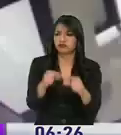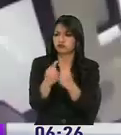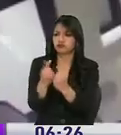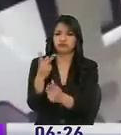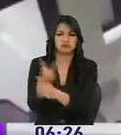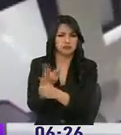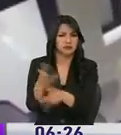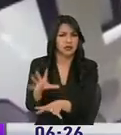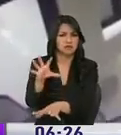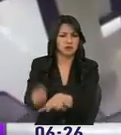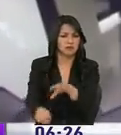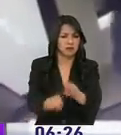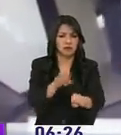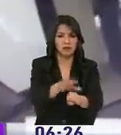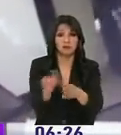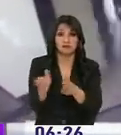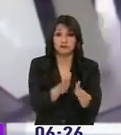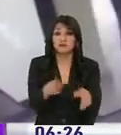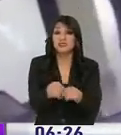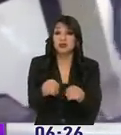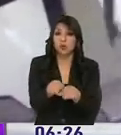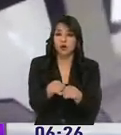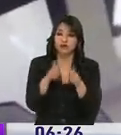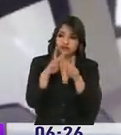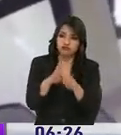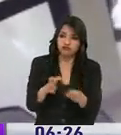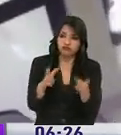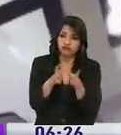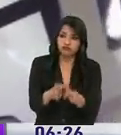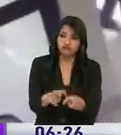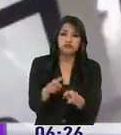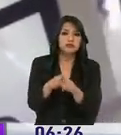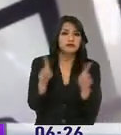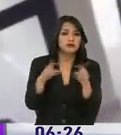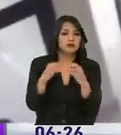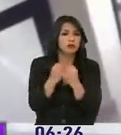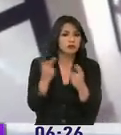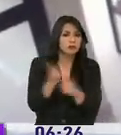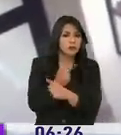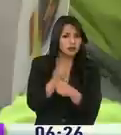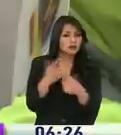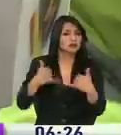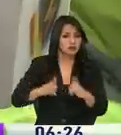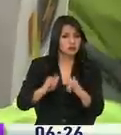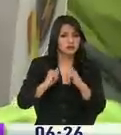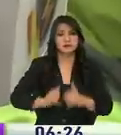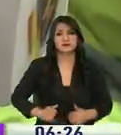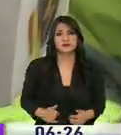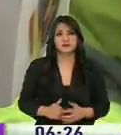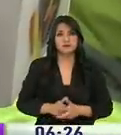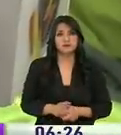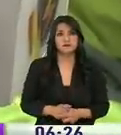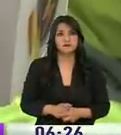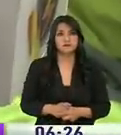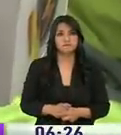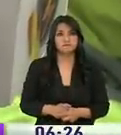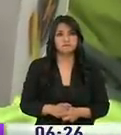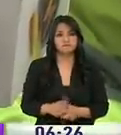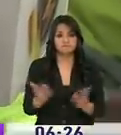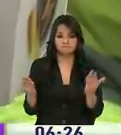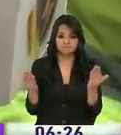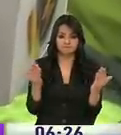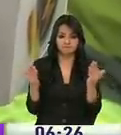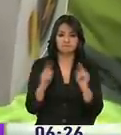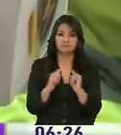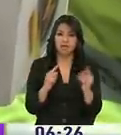últimos meses, mientras a la par continúan trabajando en la identificación de varias organizaciones delictivas. Cotejar con otros